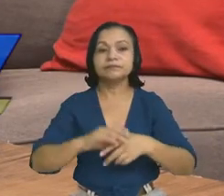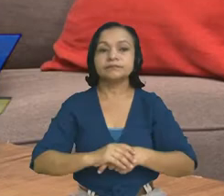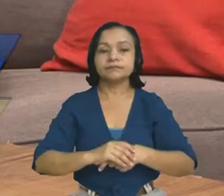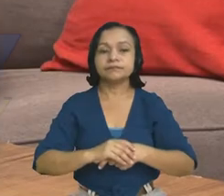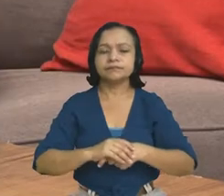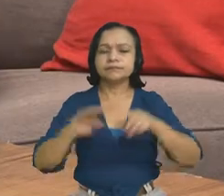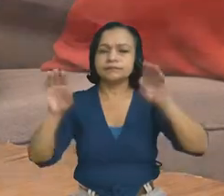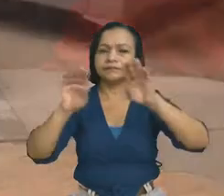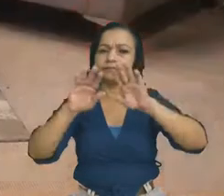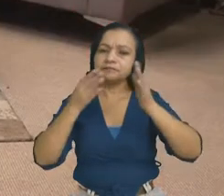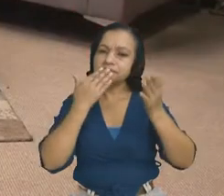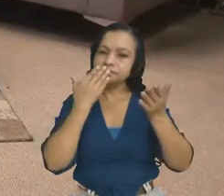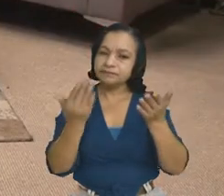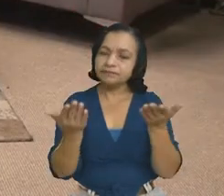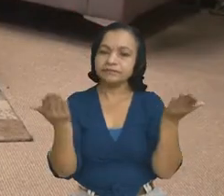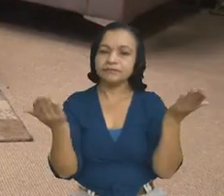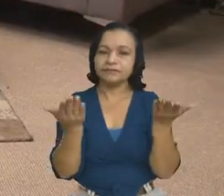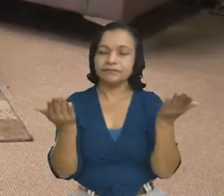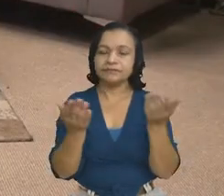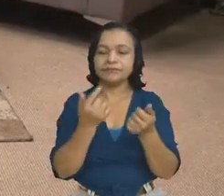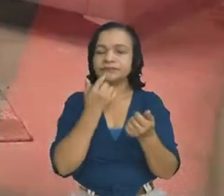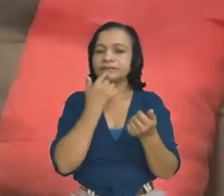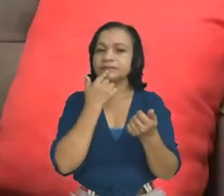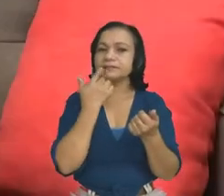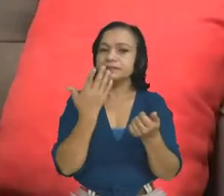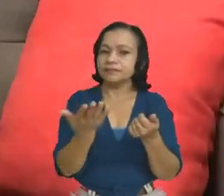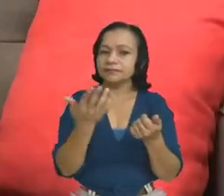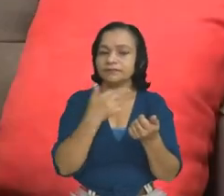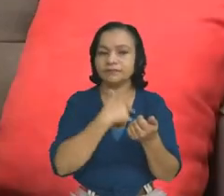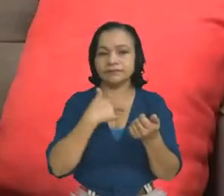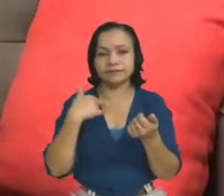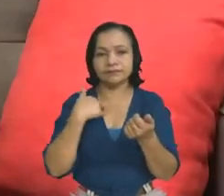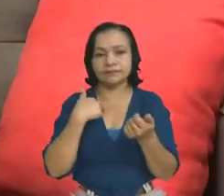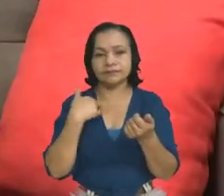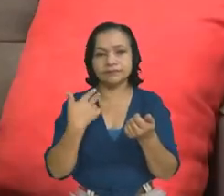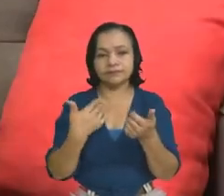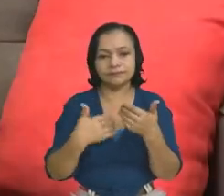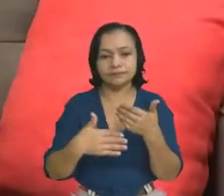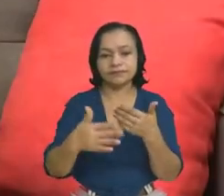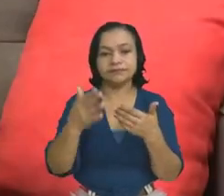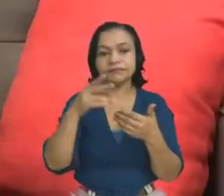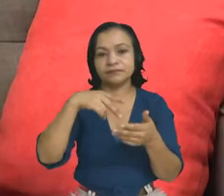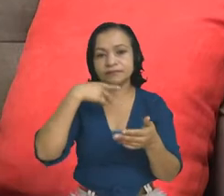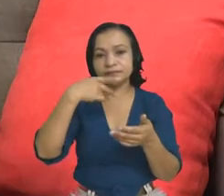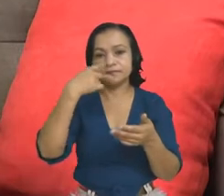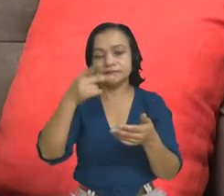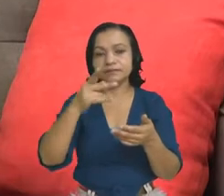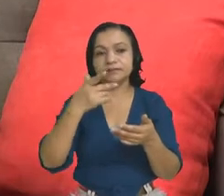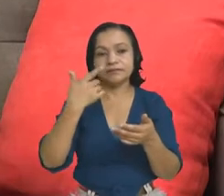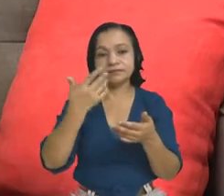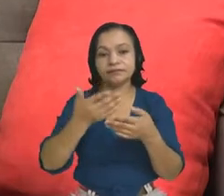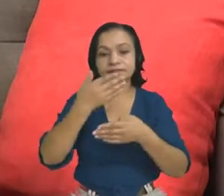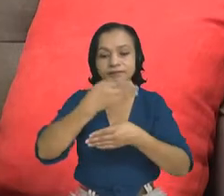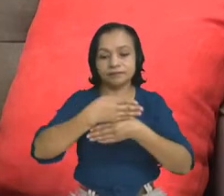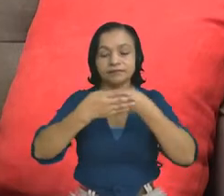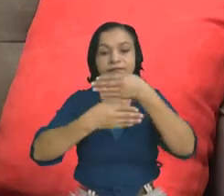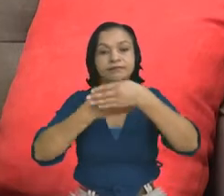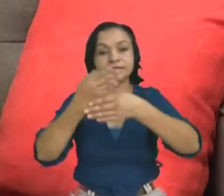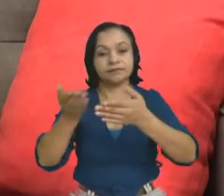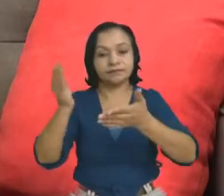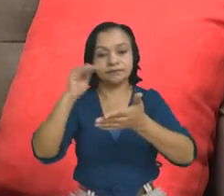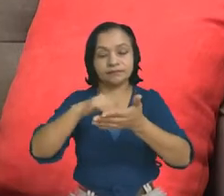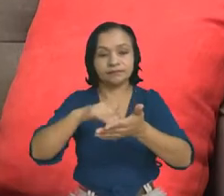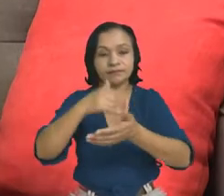pues, ¿por qué se está proyectando prácticamente, y creo que la palabra sería reconstrucción, del Hospital